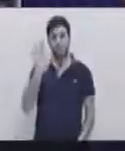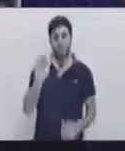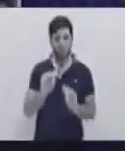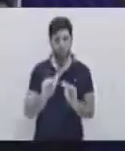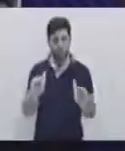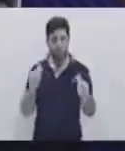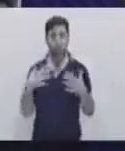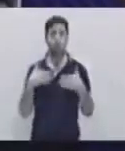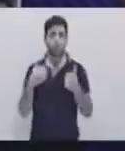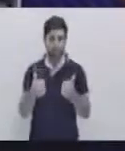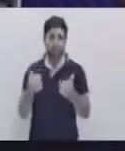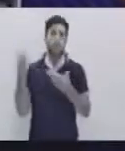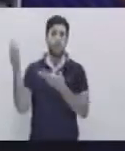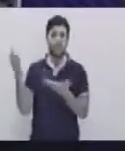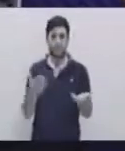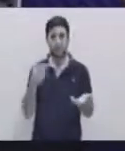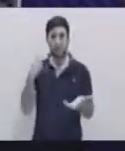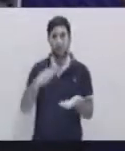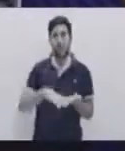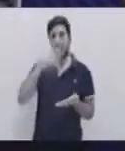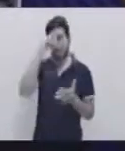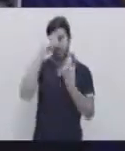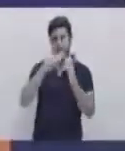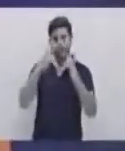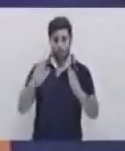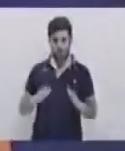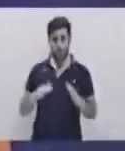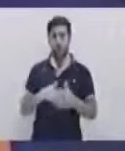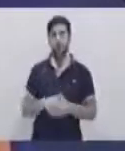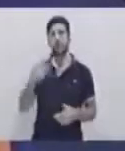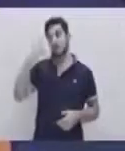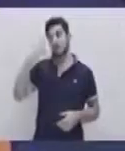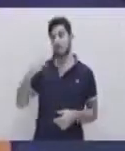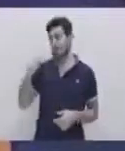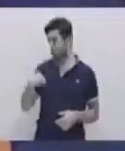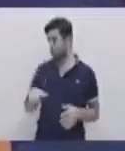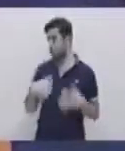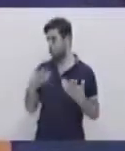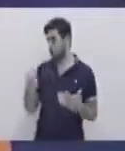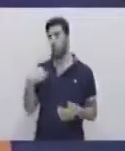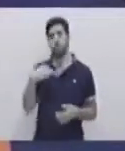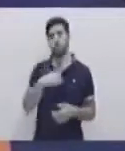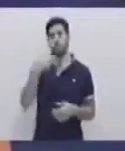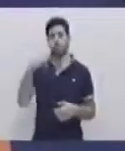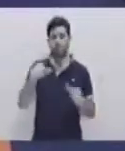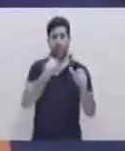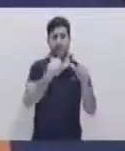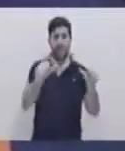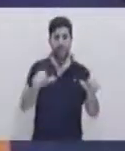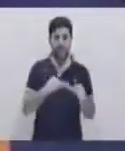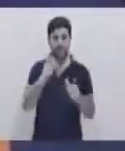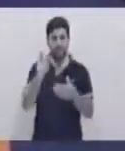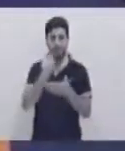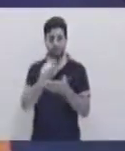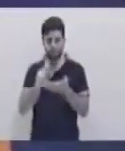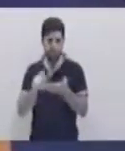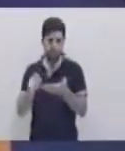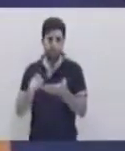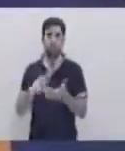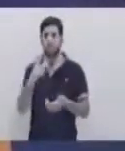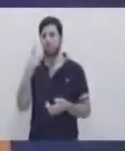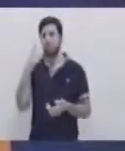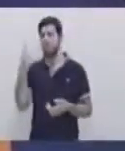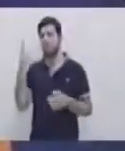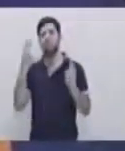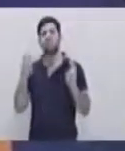Hola niños y niñas, bienvenidos a tu programa Aprende en Casa. El día de hoy, en el área de expresión artística, artes